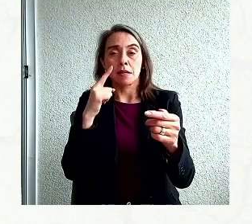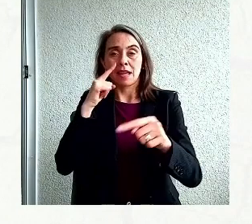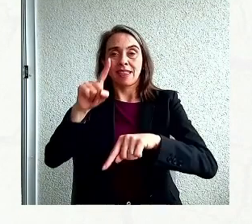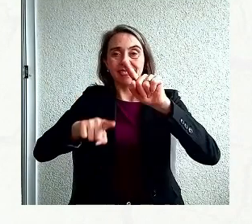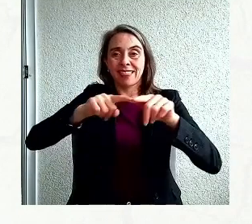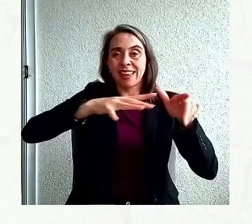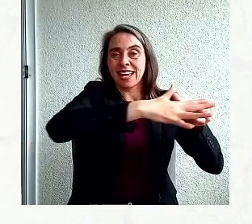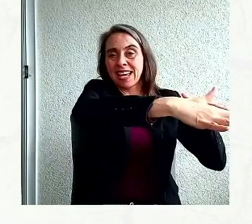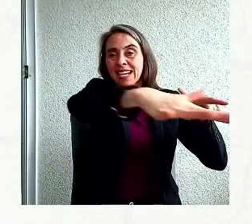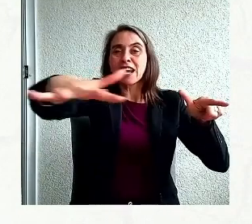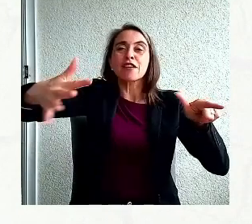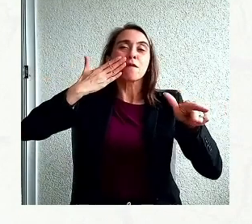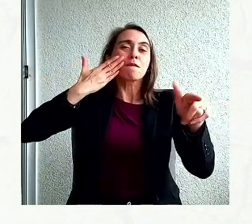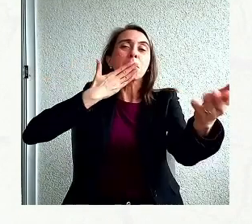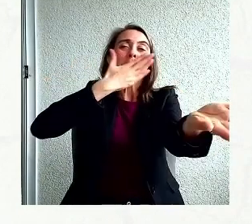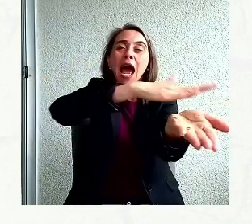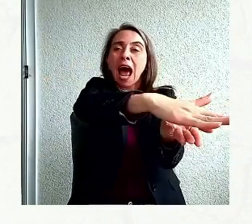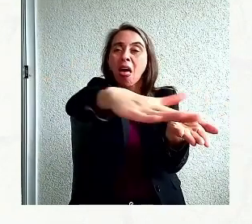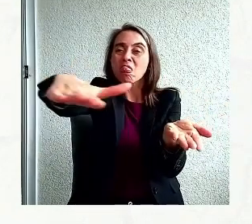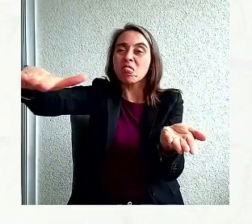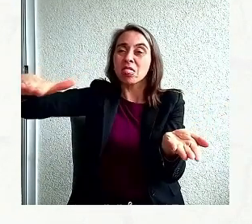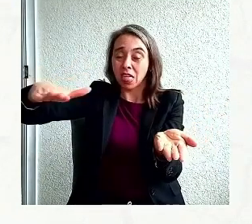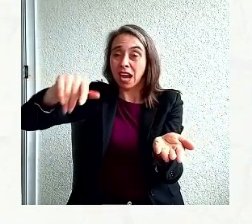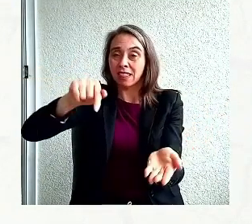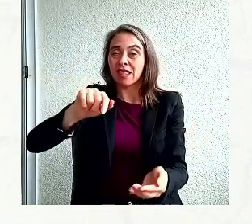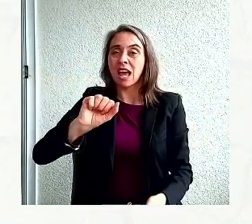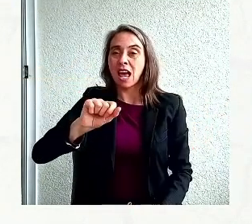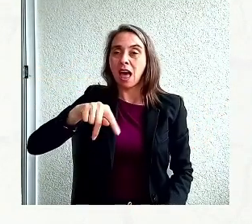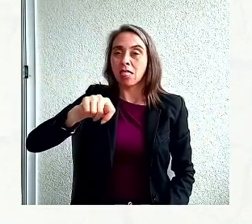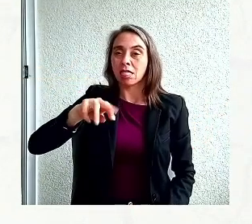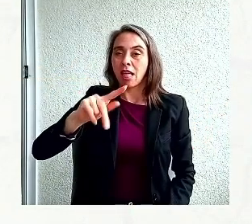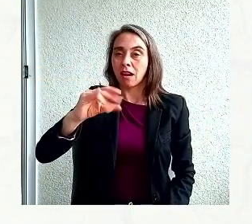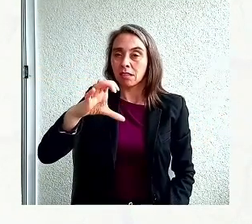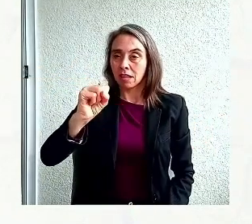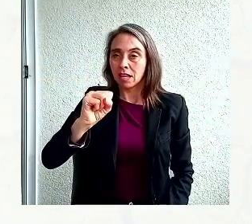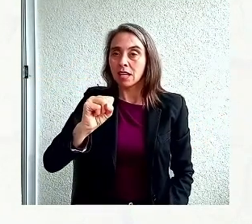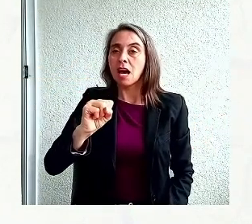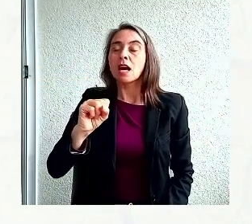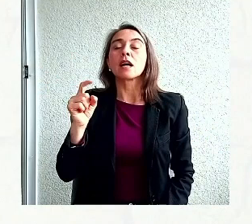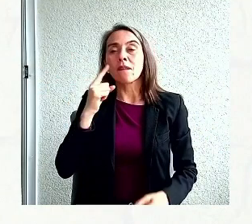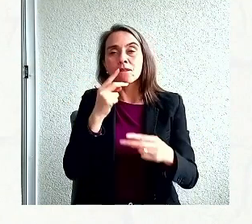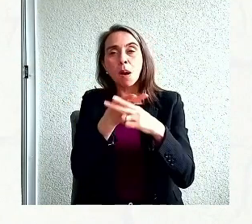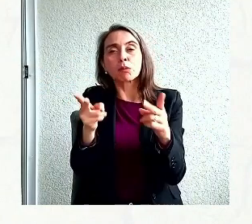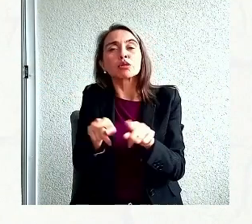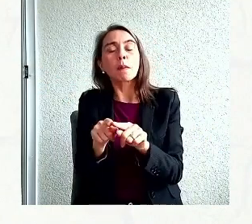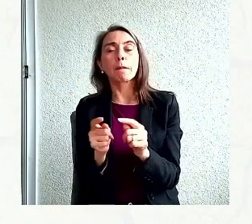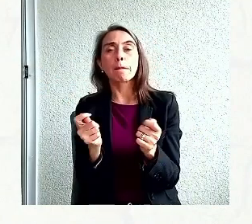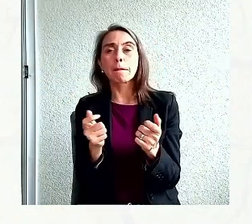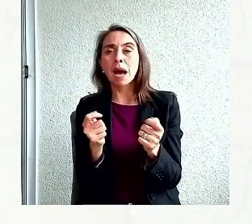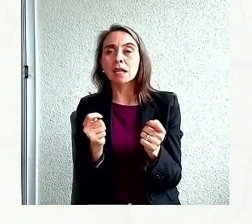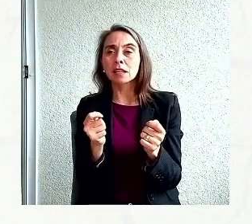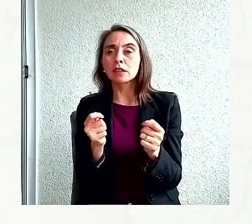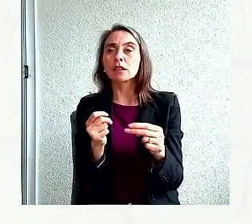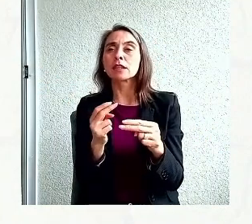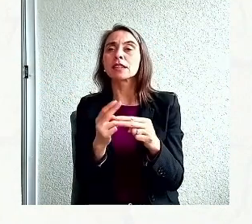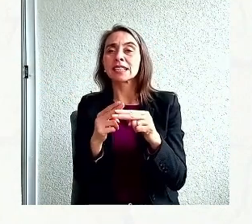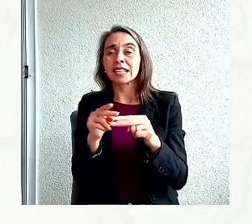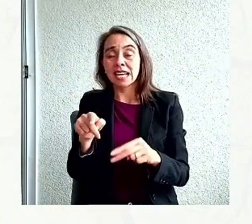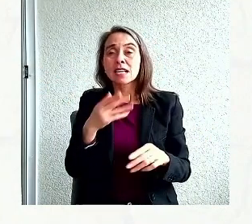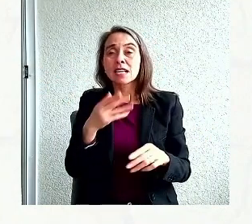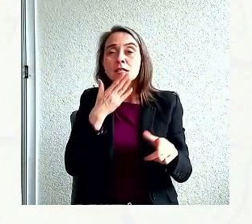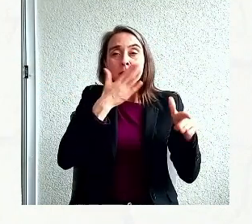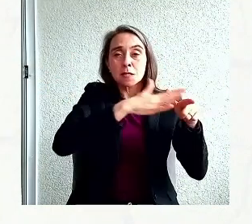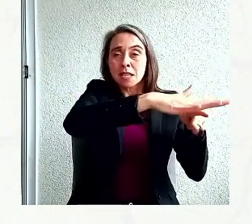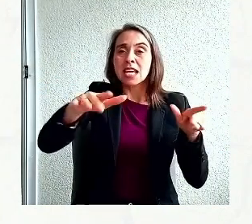un panorama similar, es el gran espejo del mundo. Es el espejo radiativo que tiene el planeta para poder, a través